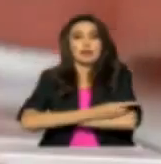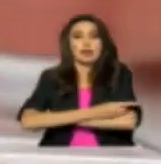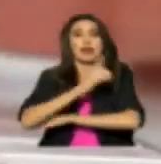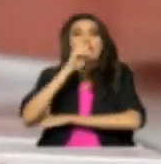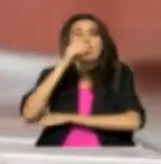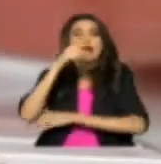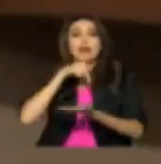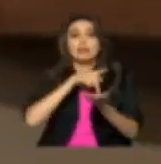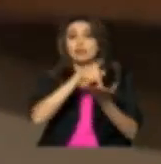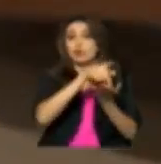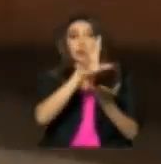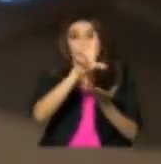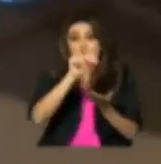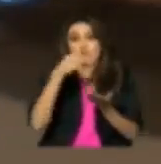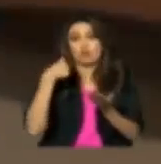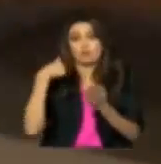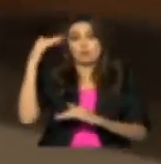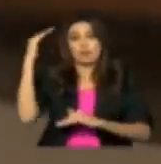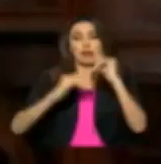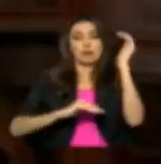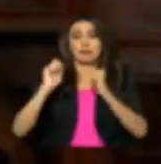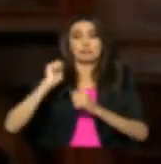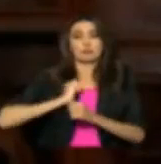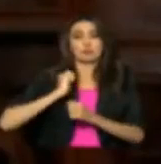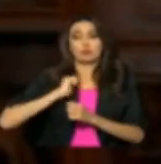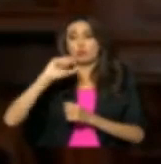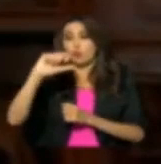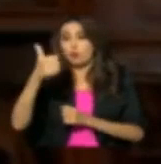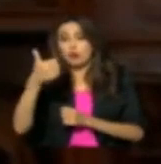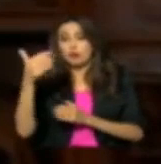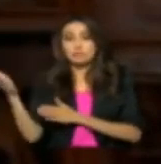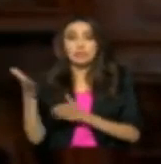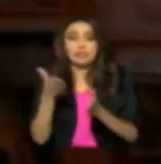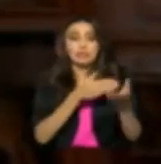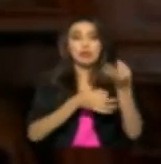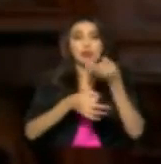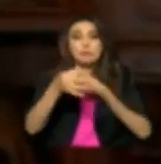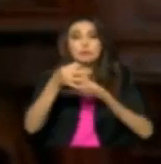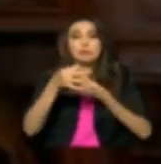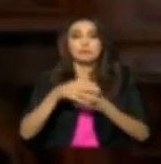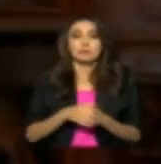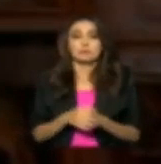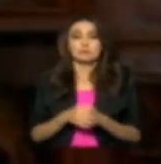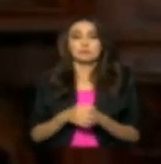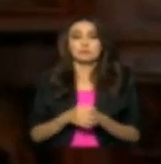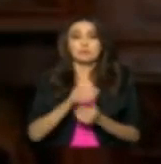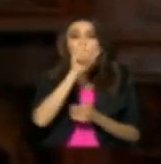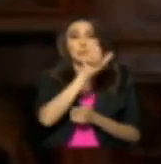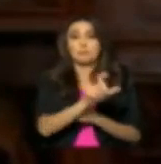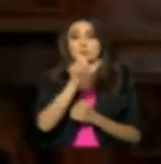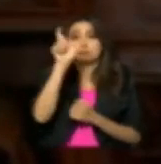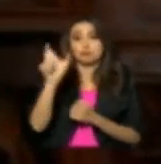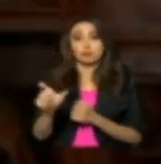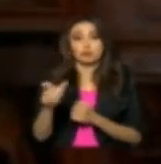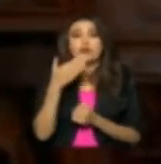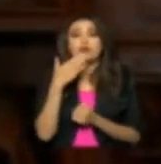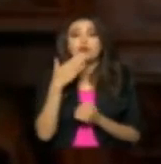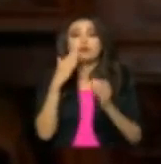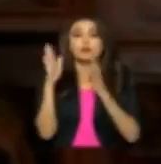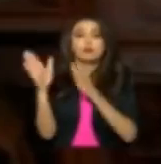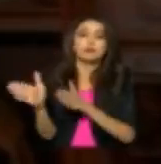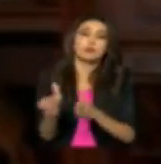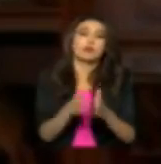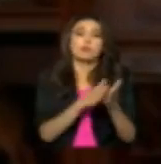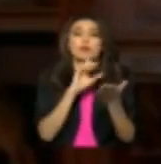porque su remuneración es superior a la que percibe en el resto de la administración pública. Conciudadanos, con respecto a las